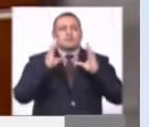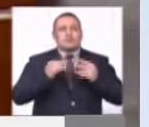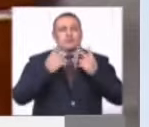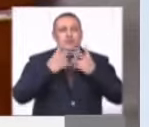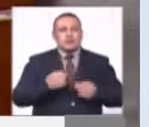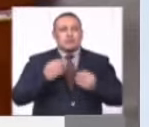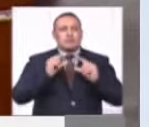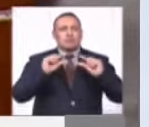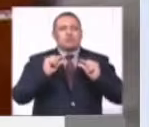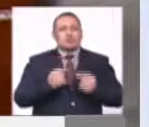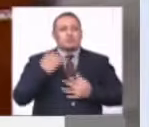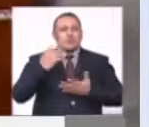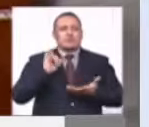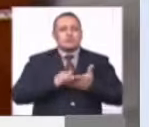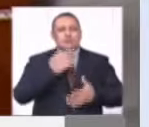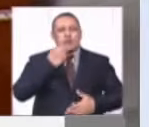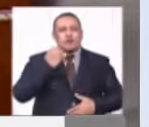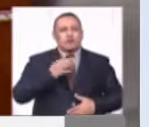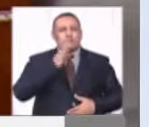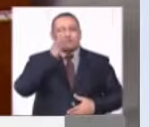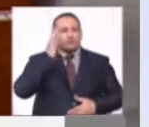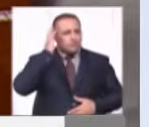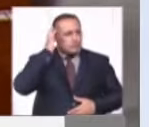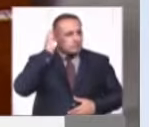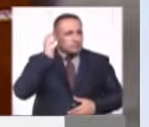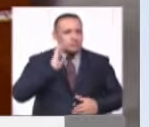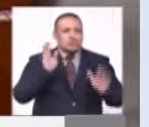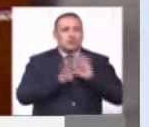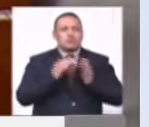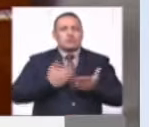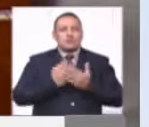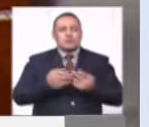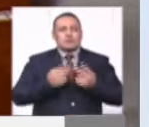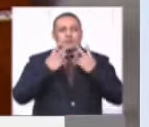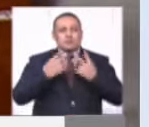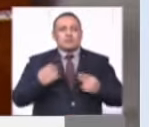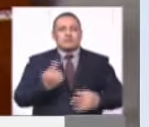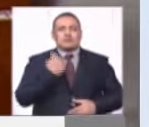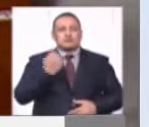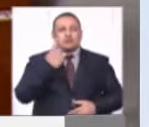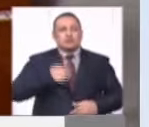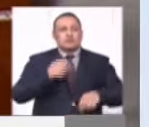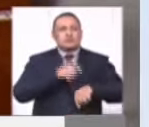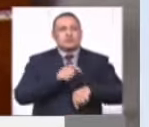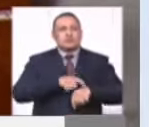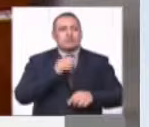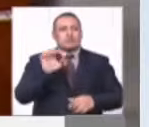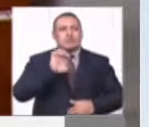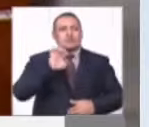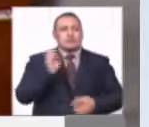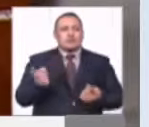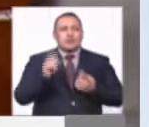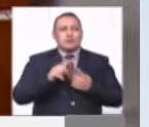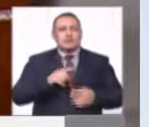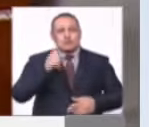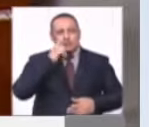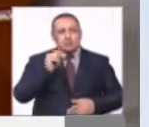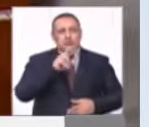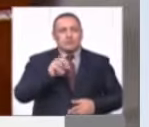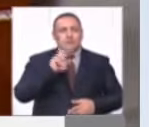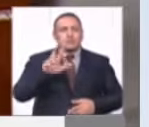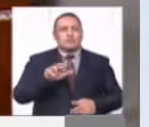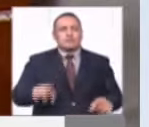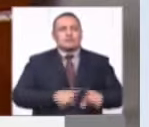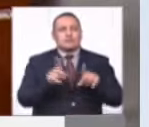poca esperanza un mejor futuro. Prueba de ello es que solo en el periodo de enero a junio del